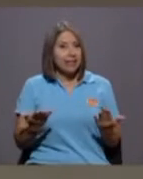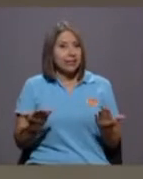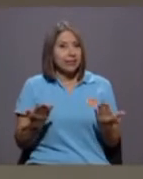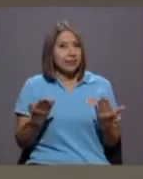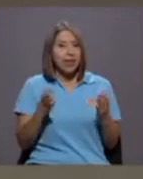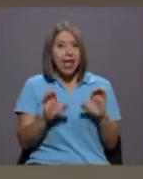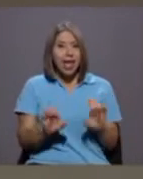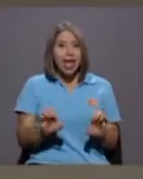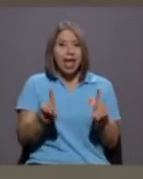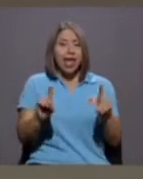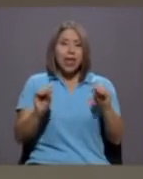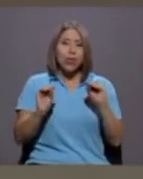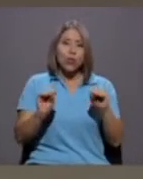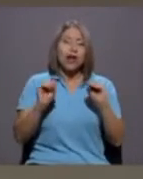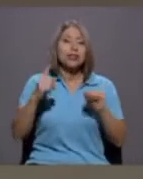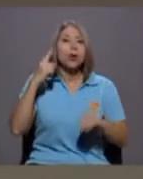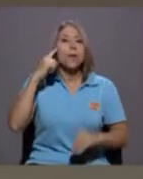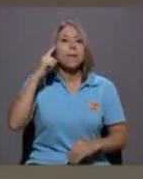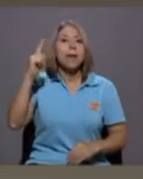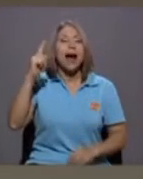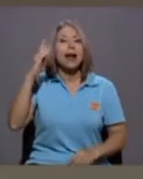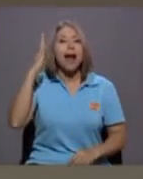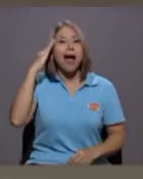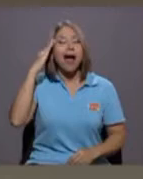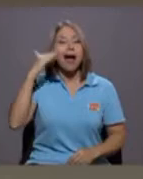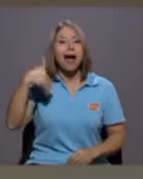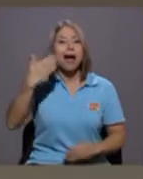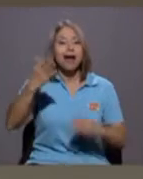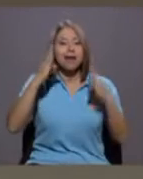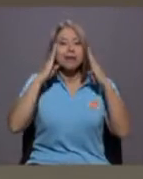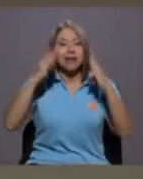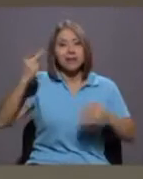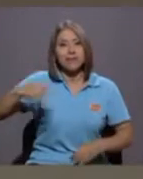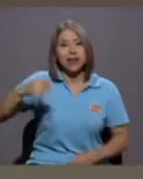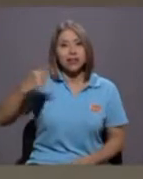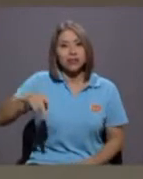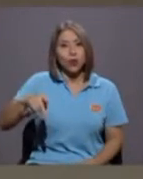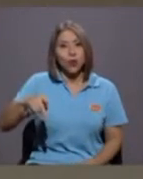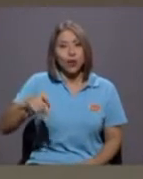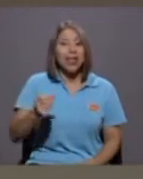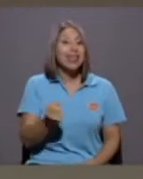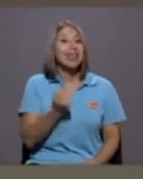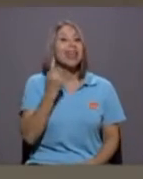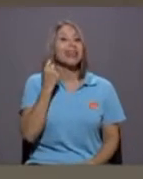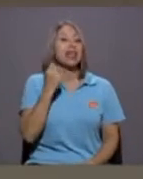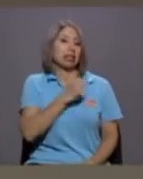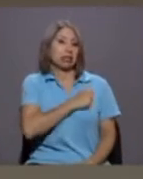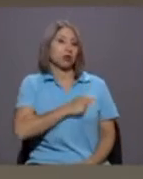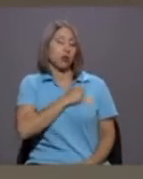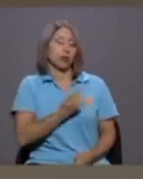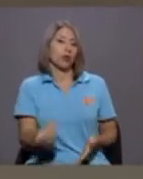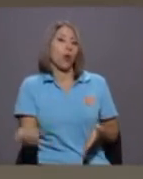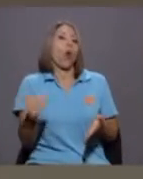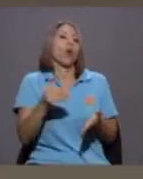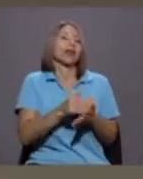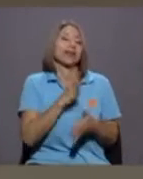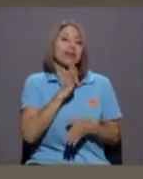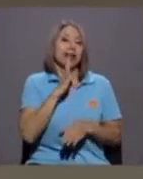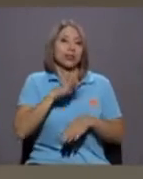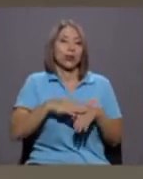educación para el riesgo, el entender las medidas. Y de nuevo, disculpas por volver a meter a Japón, pero